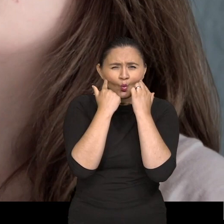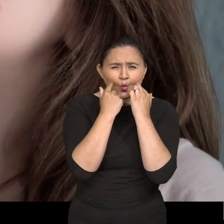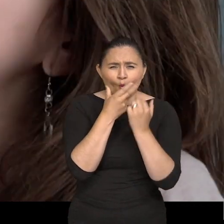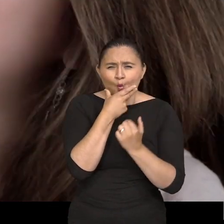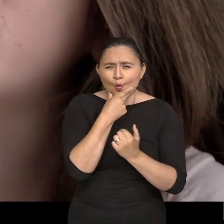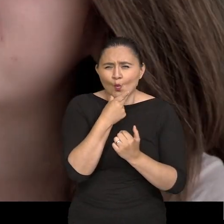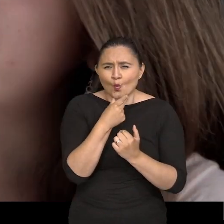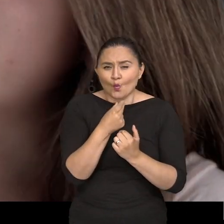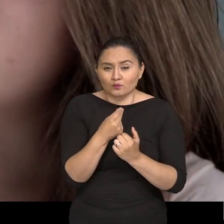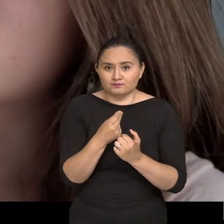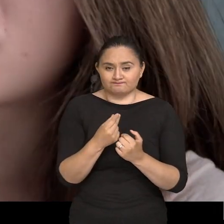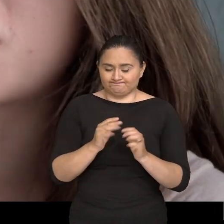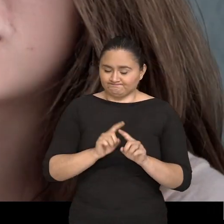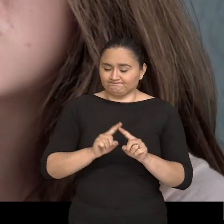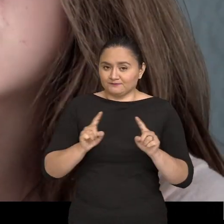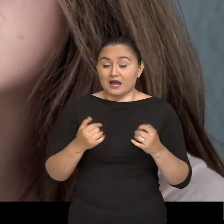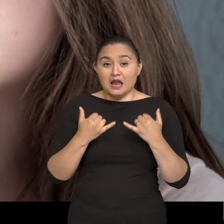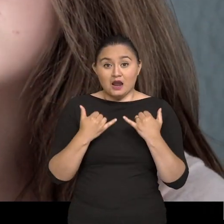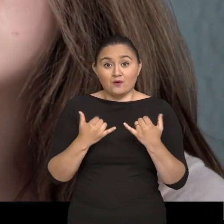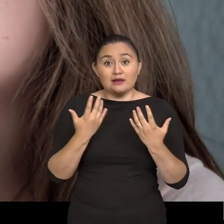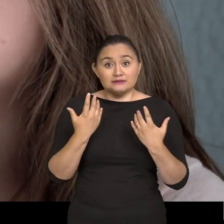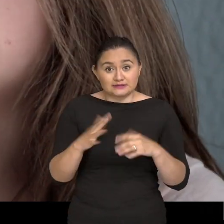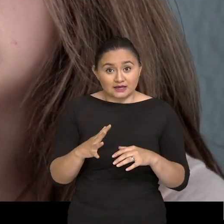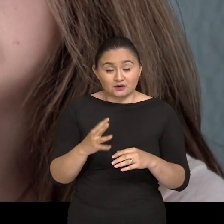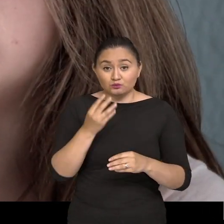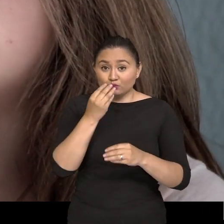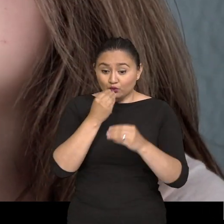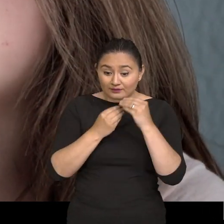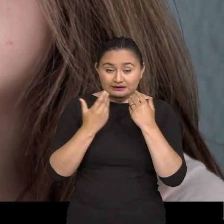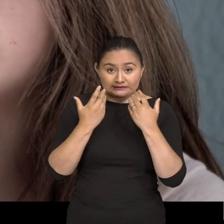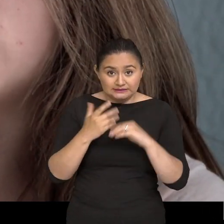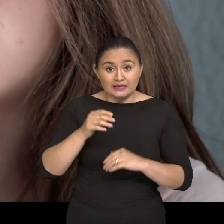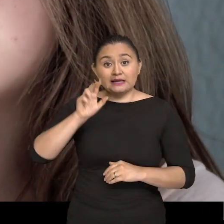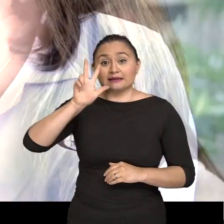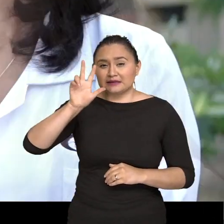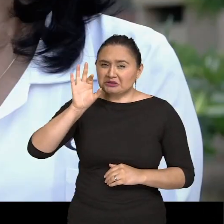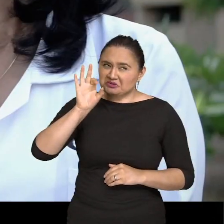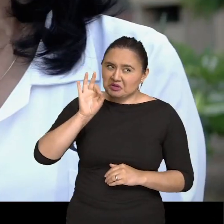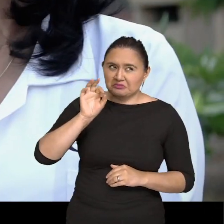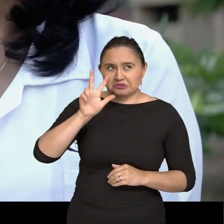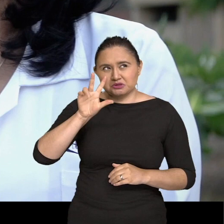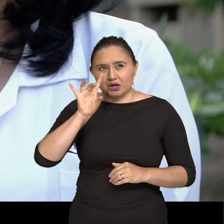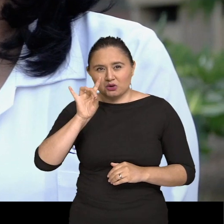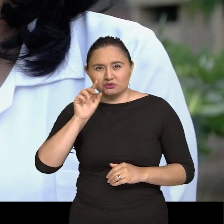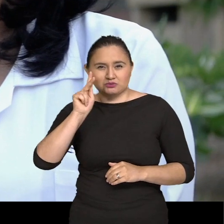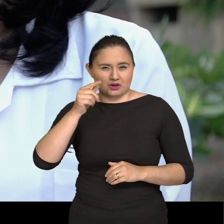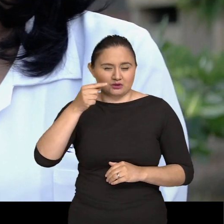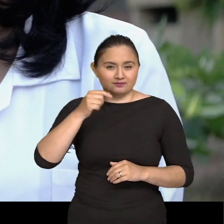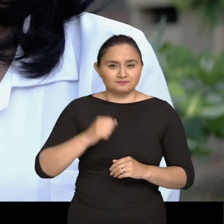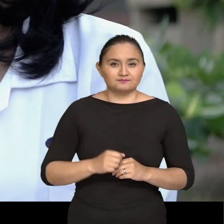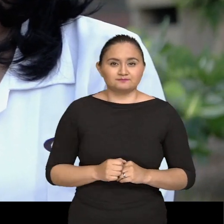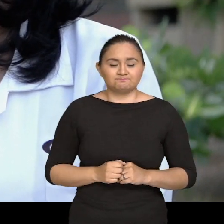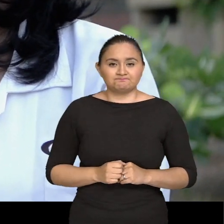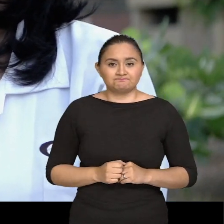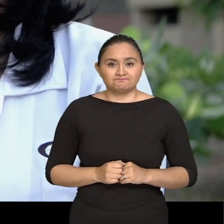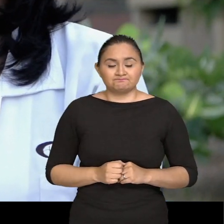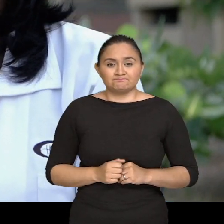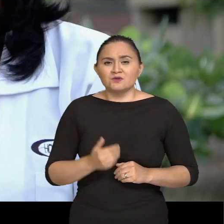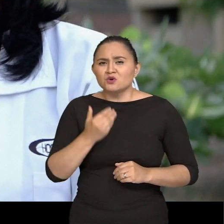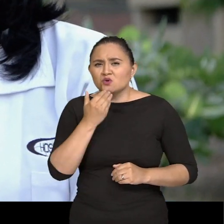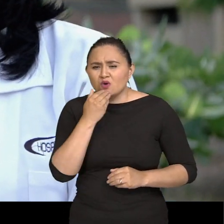y ahora estoy como en 39 38 una de las principales causas es